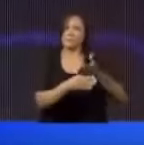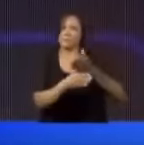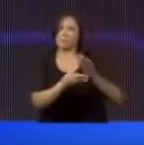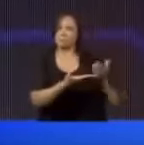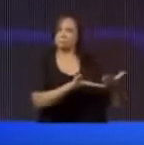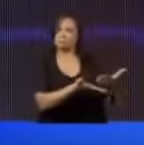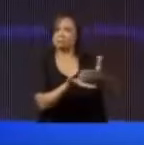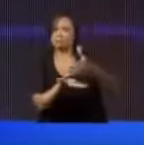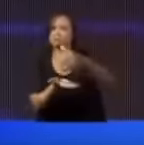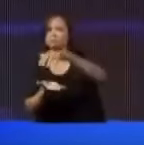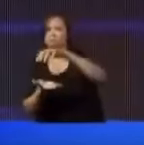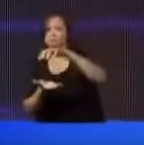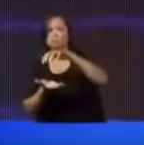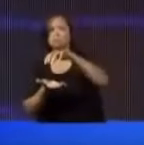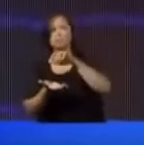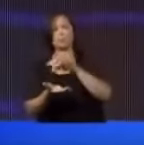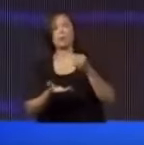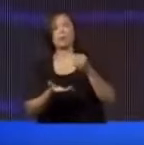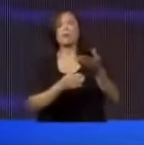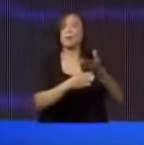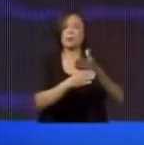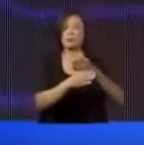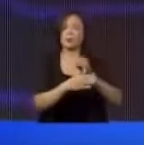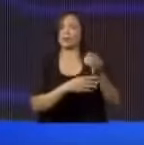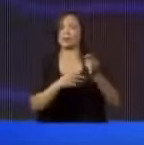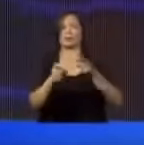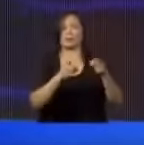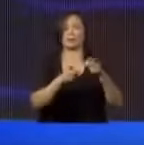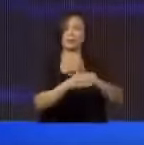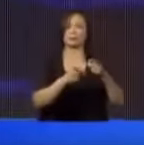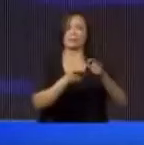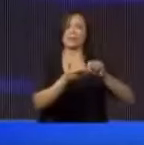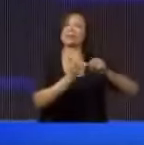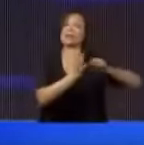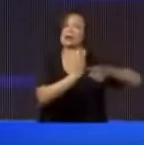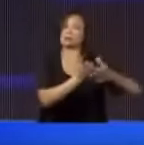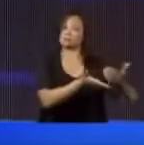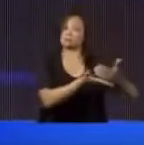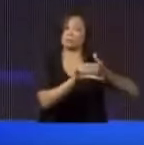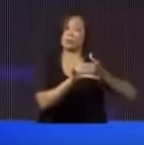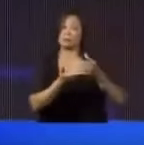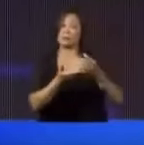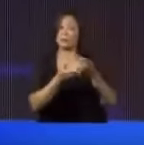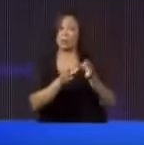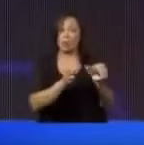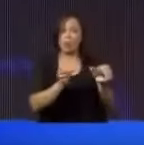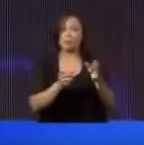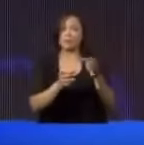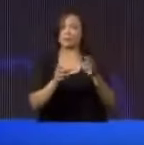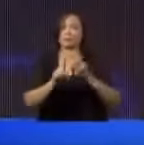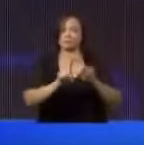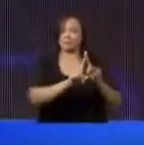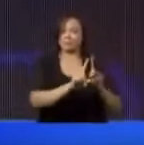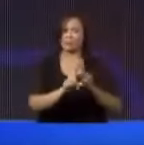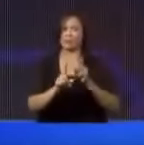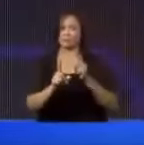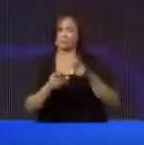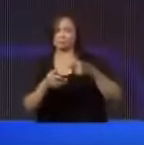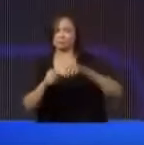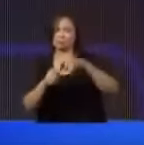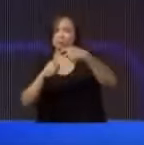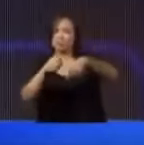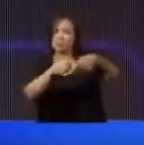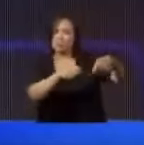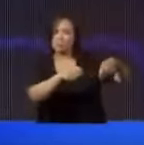los ingresos, que tiene que ser con mejorar la administración tributaria, combatir la evasión fiscal y la elusión fiscal, para esa